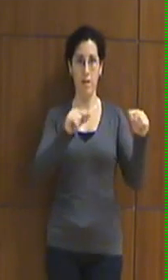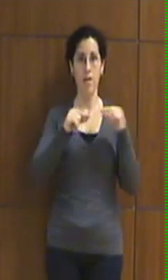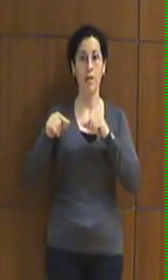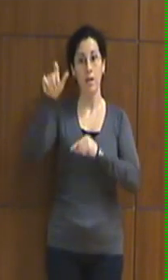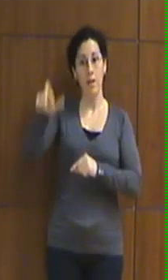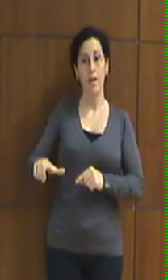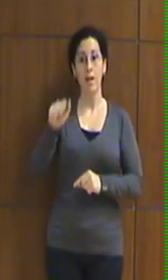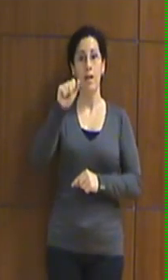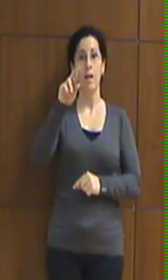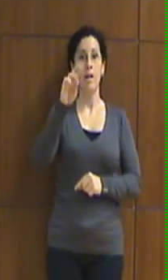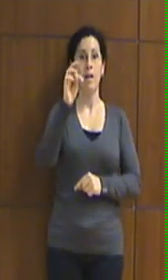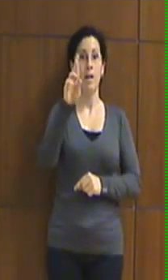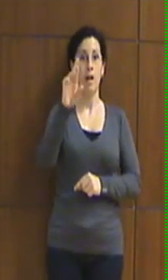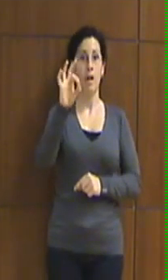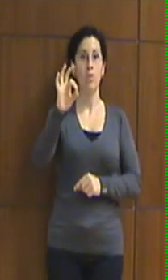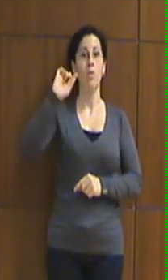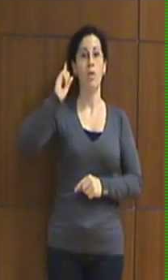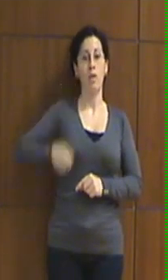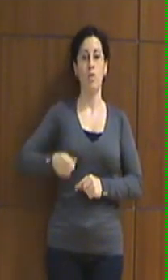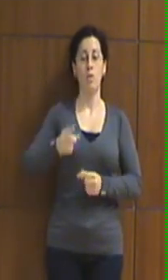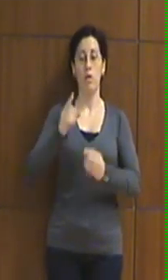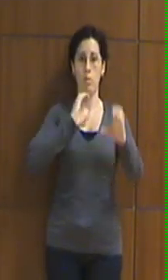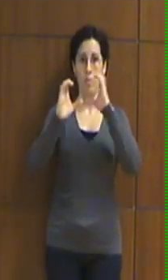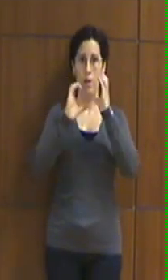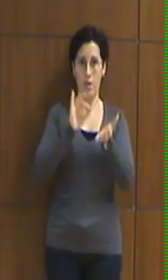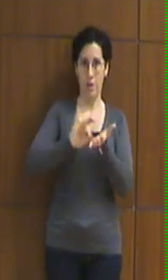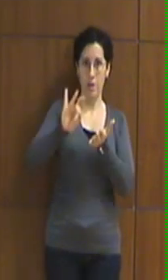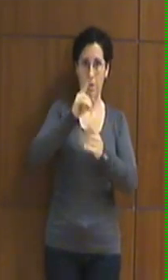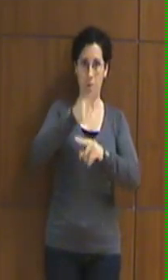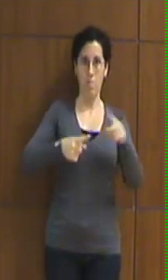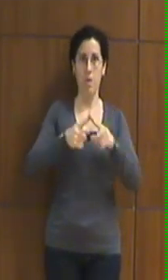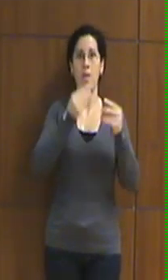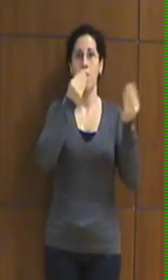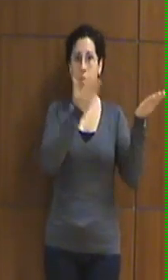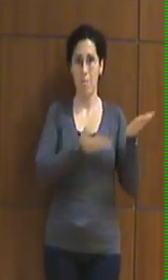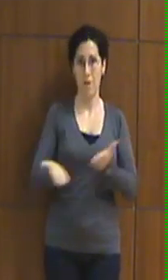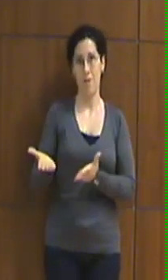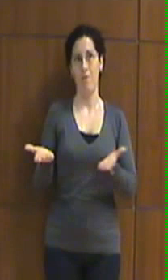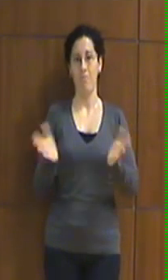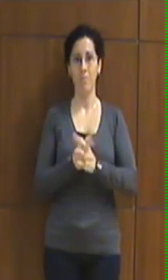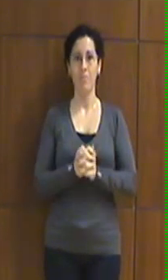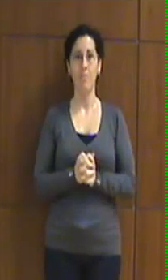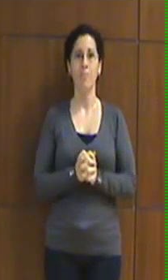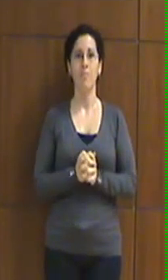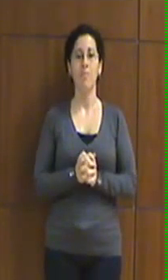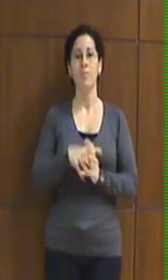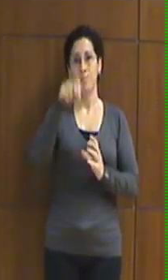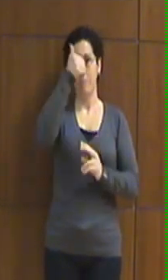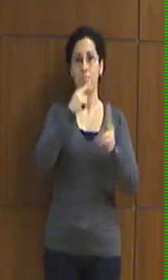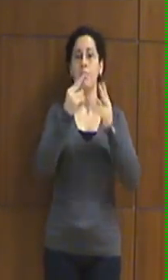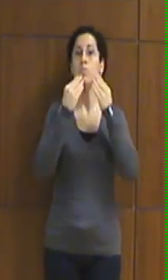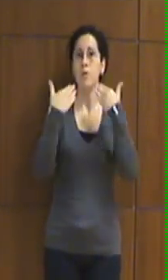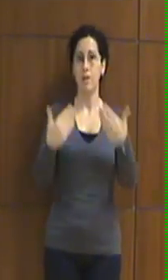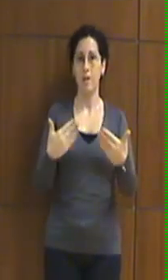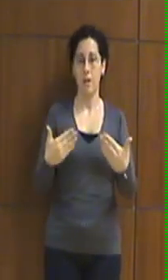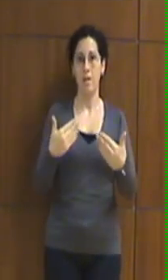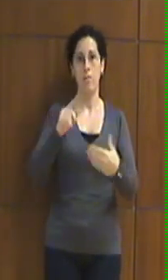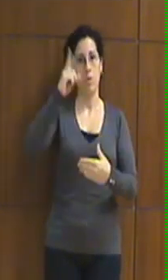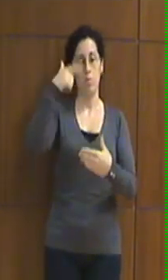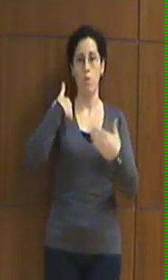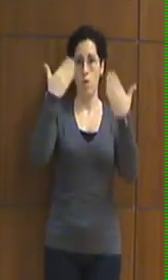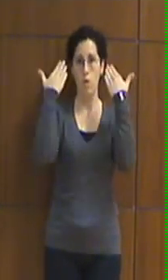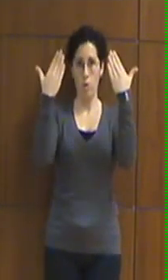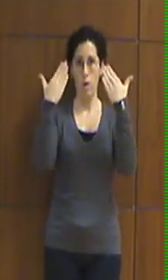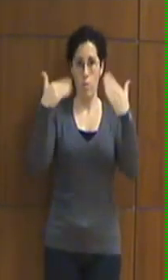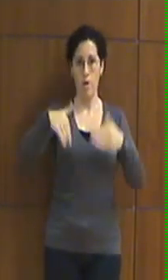es director de comunicación Servimedia y bienvenido también, por favor. Pues muchas gracias. Antes de nada, daros la enhorabuena a Centac,